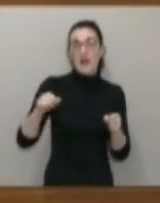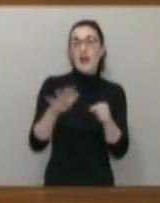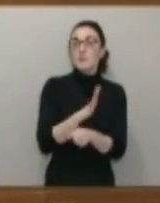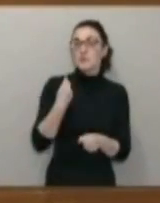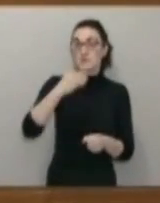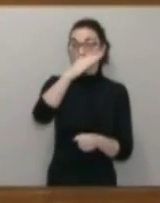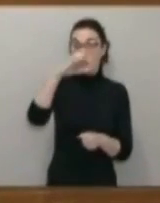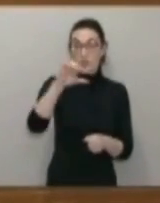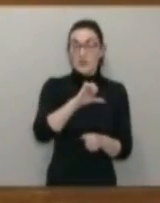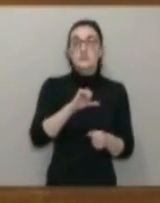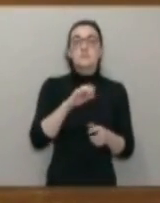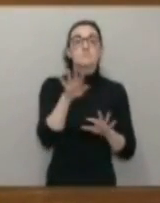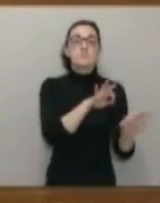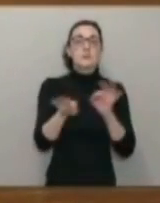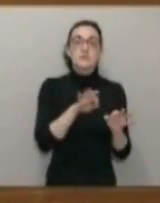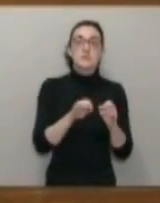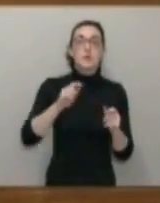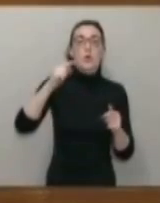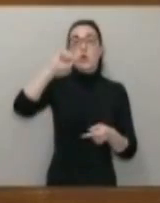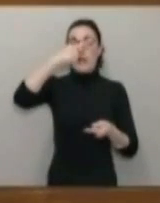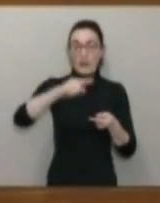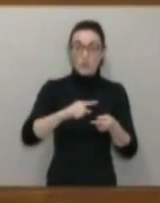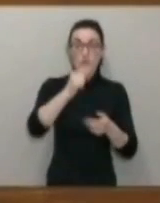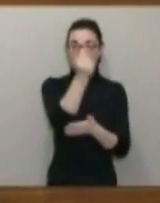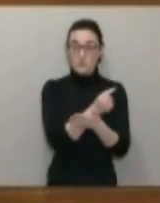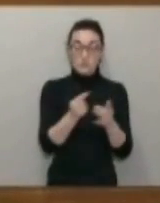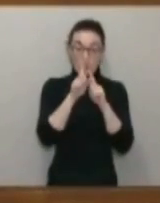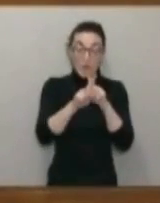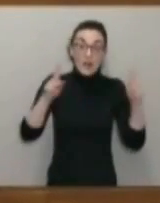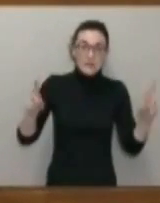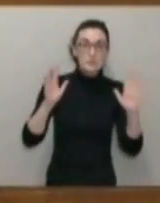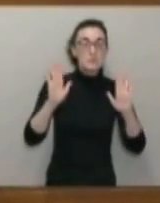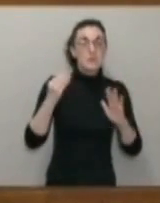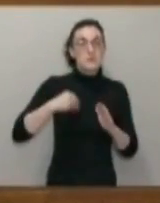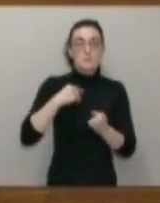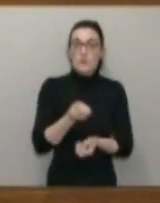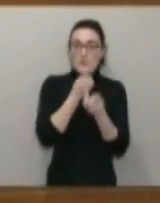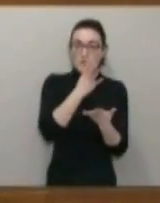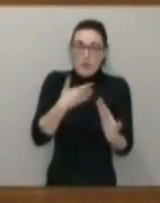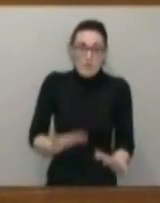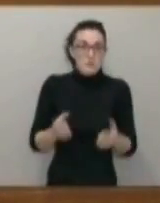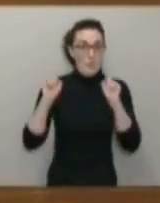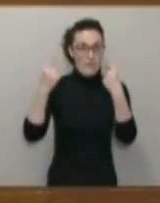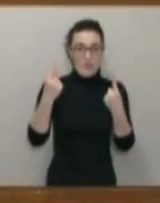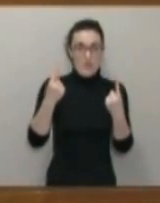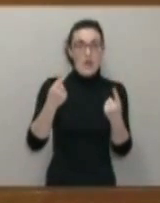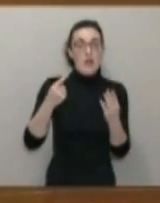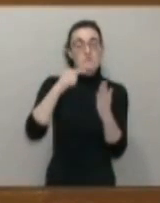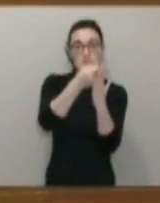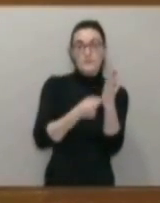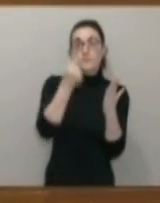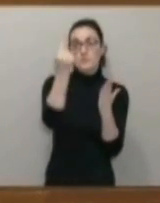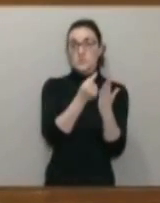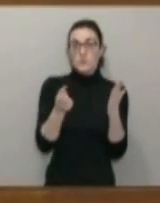propio CES se ha previsto una reducción presupuestaria a lo largo del año, pero estos son los datos que figuran oficialmente en el